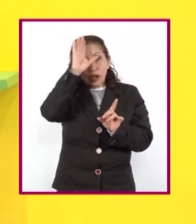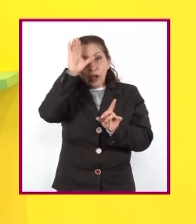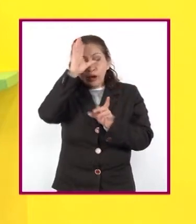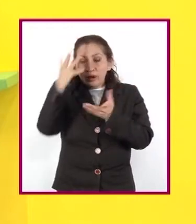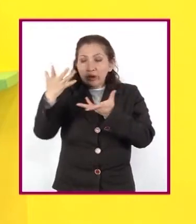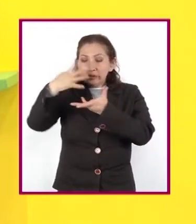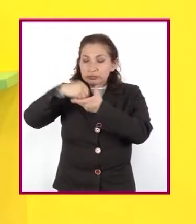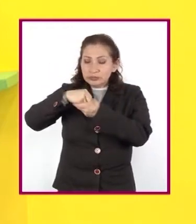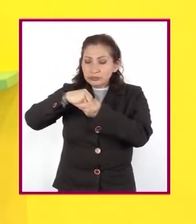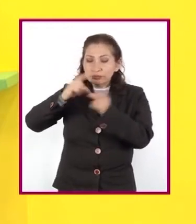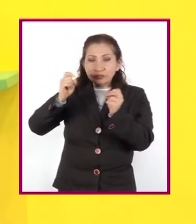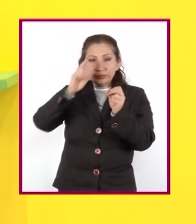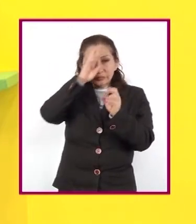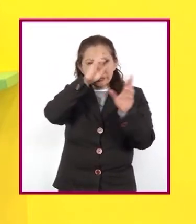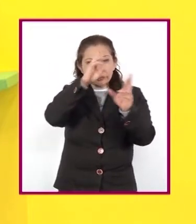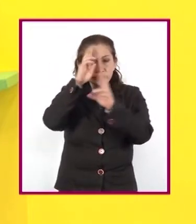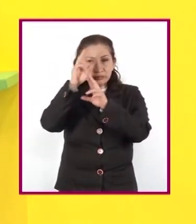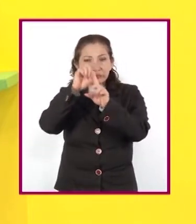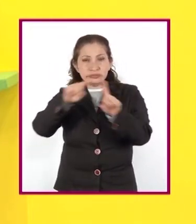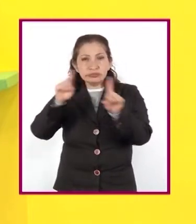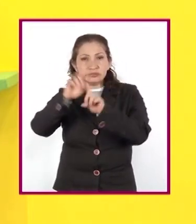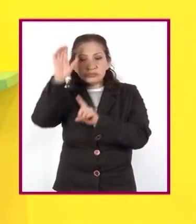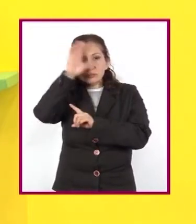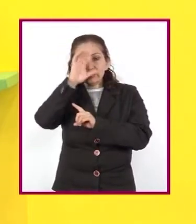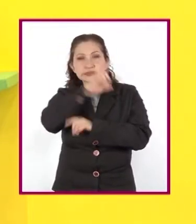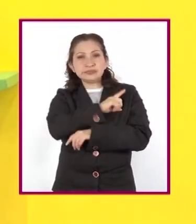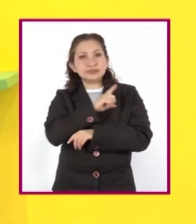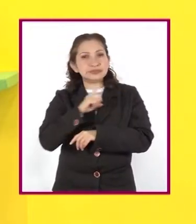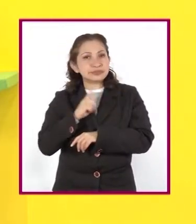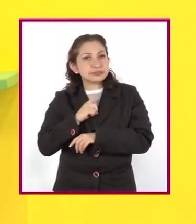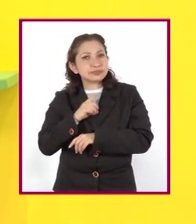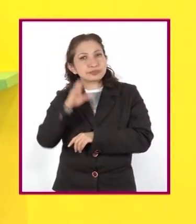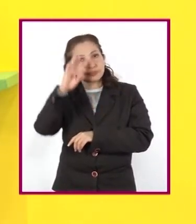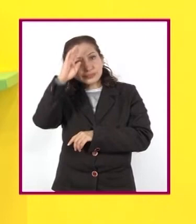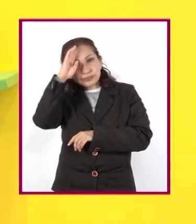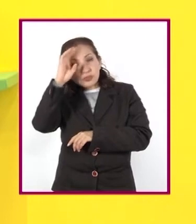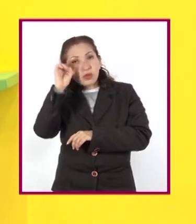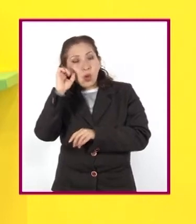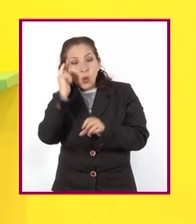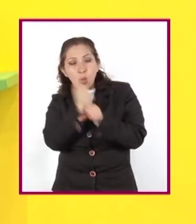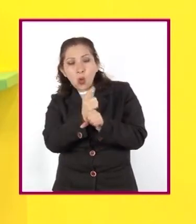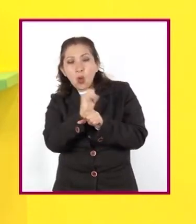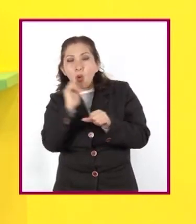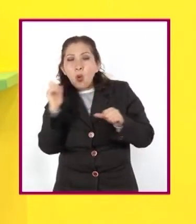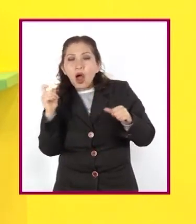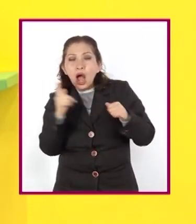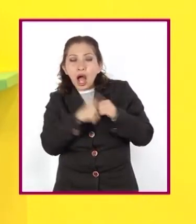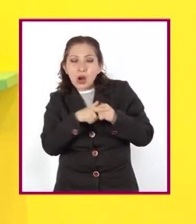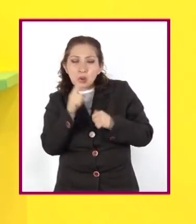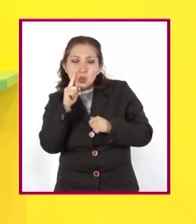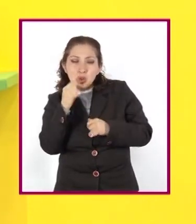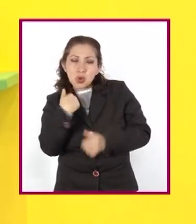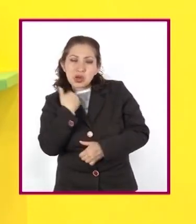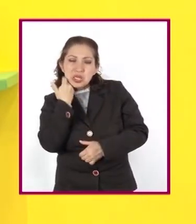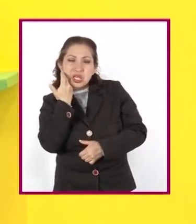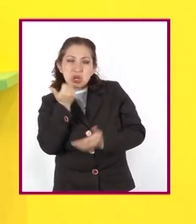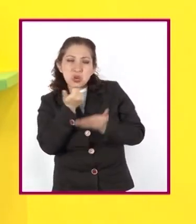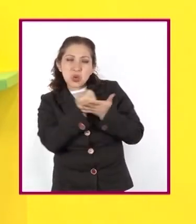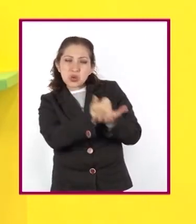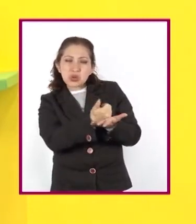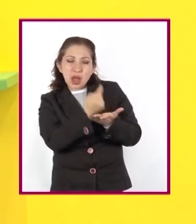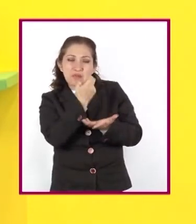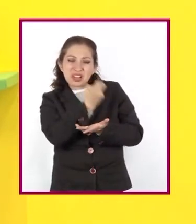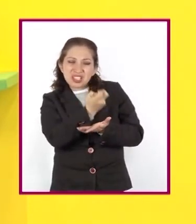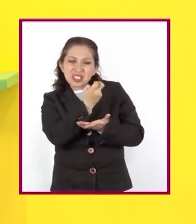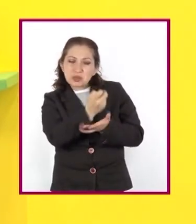incluyente e intercultural, tendrían que pensar o identificar una situación que les gustaría impulsar en favor